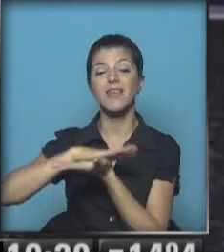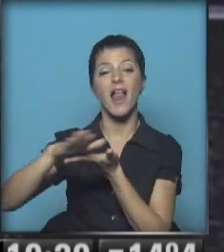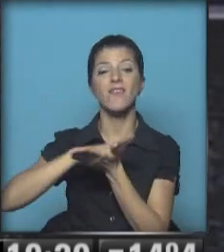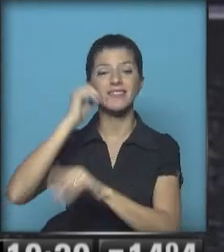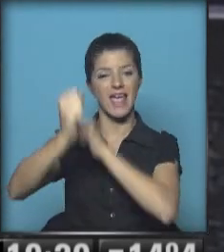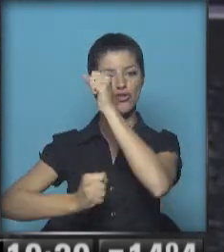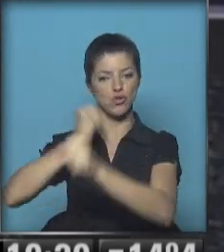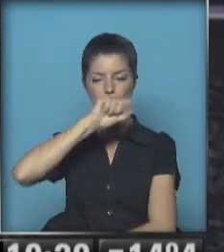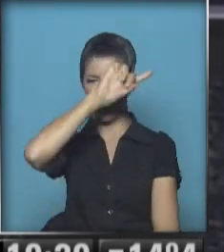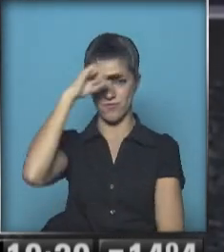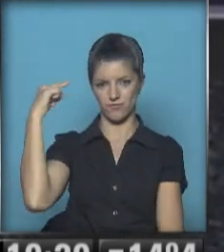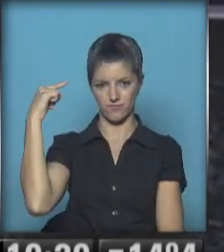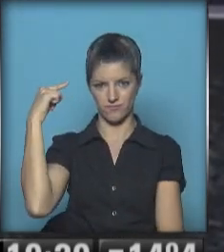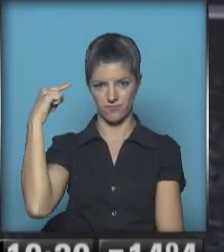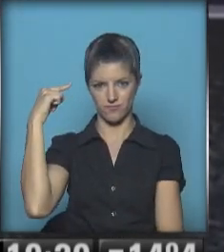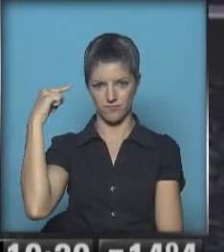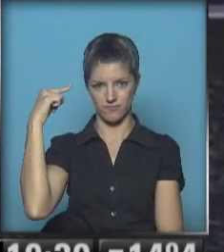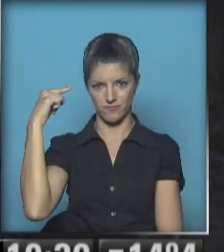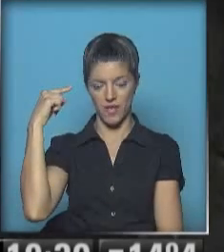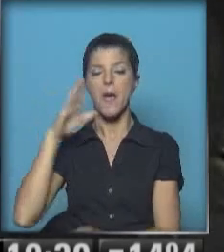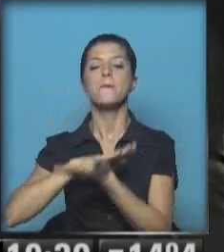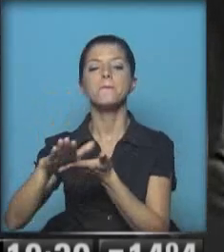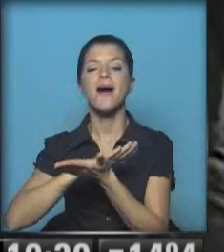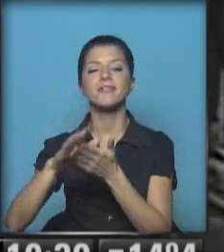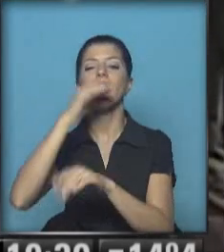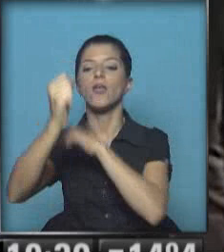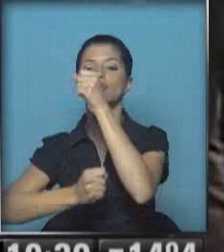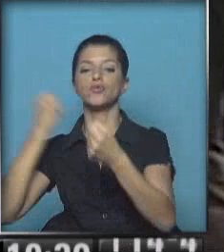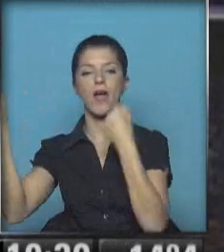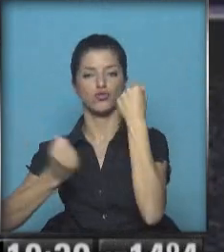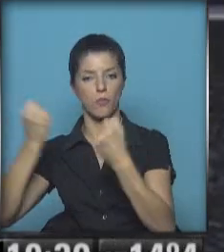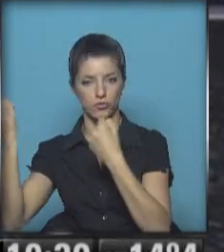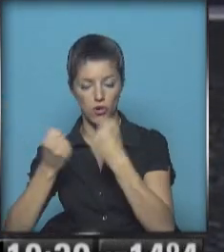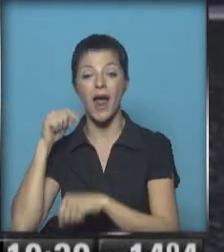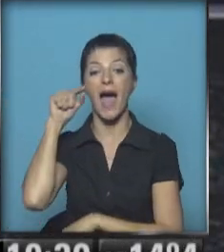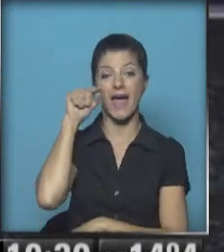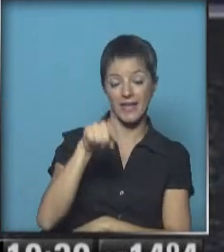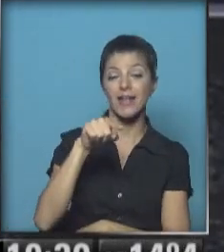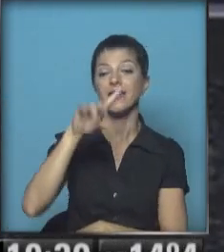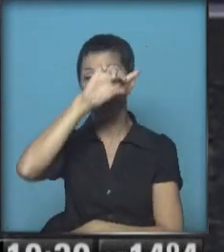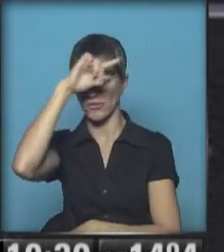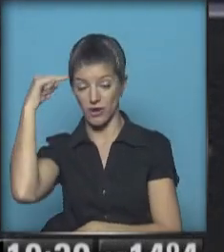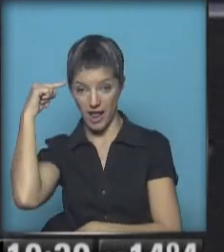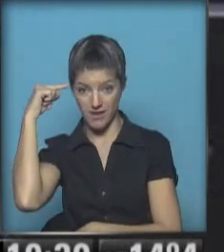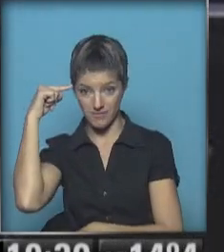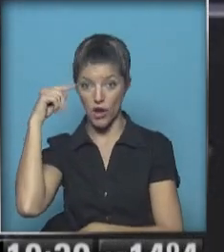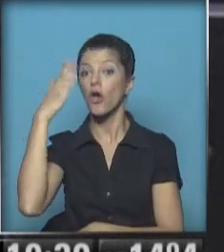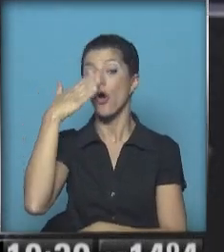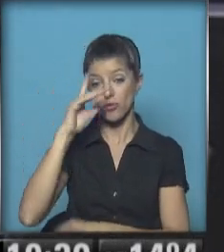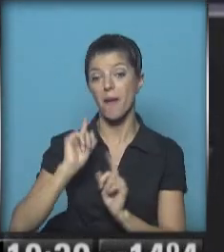industria nacional, la base de la industria automotriz y aérea nacional fue